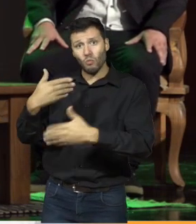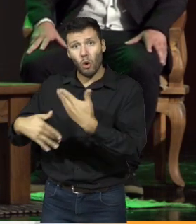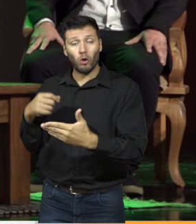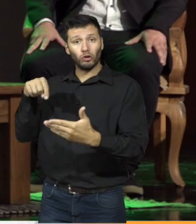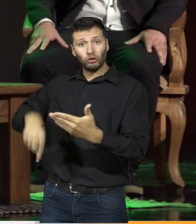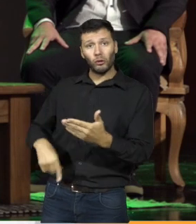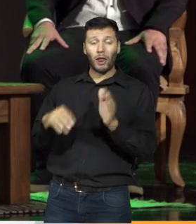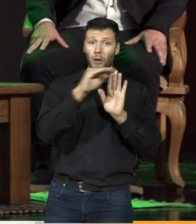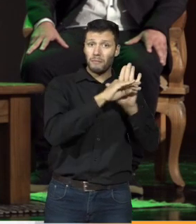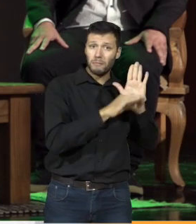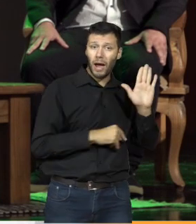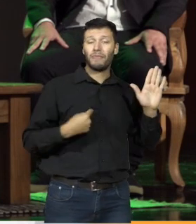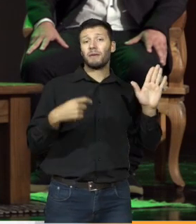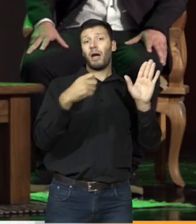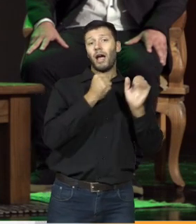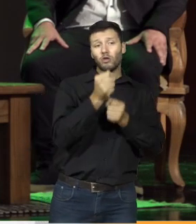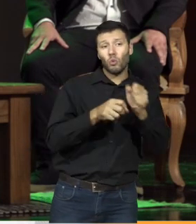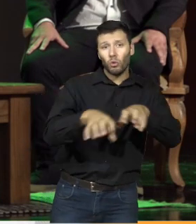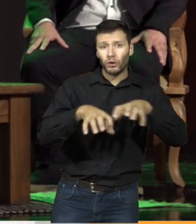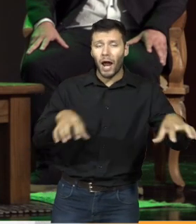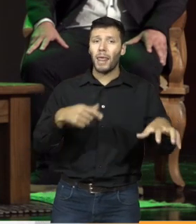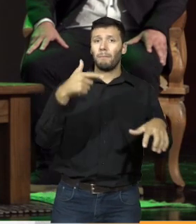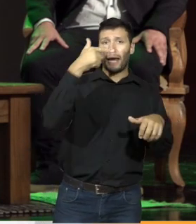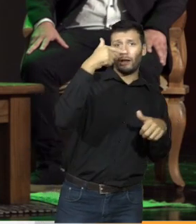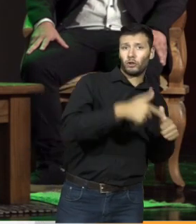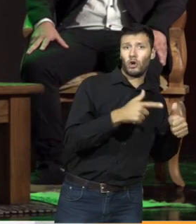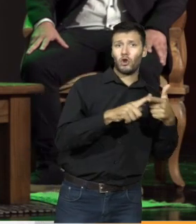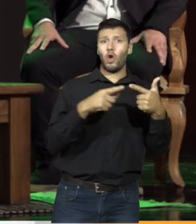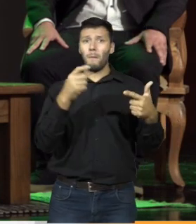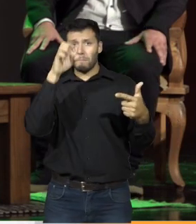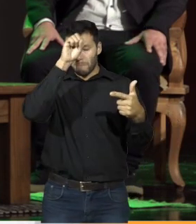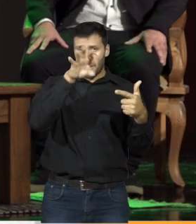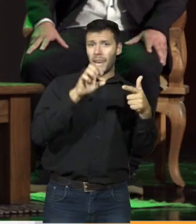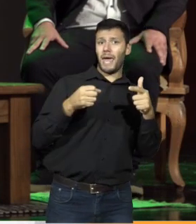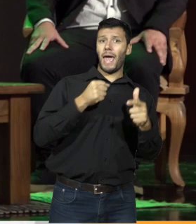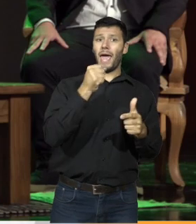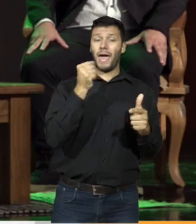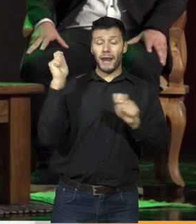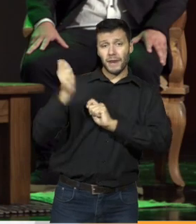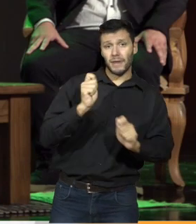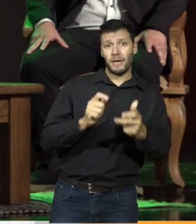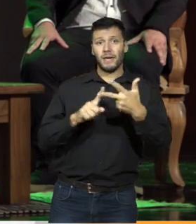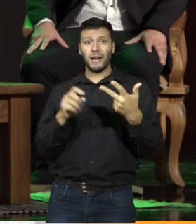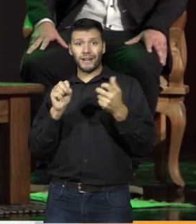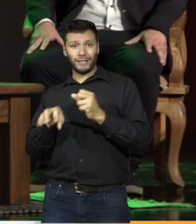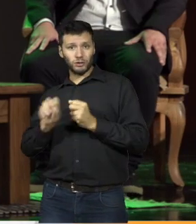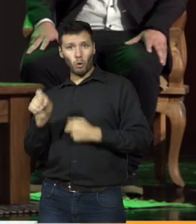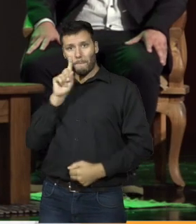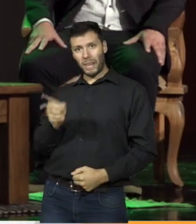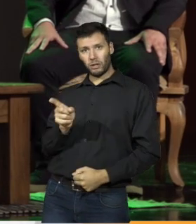distintas áreas industriales: petróleo, minería, residuos peligrosos y residuos patógenos.